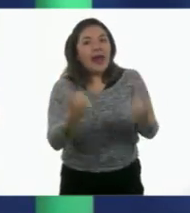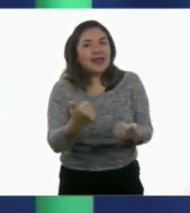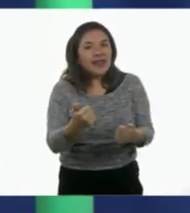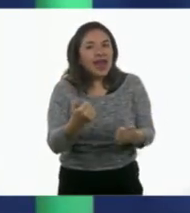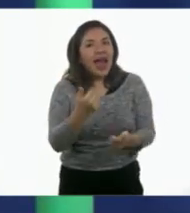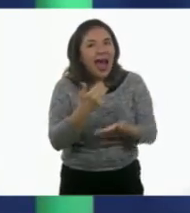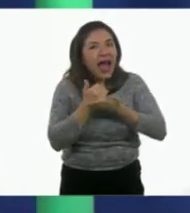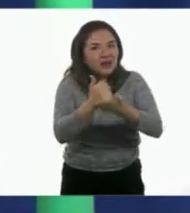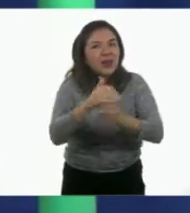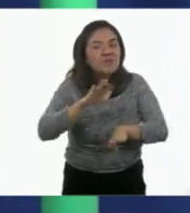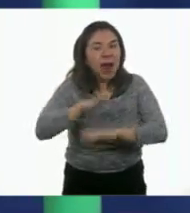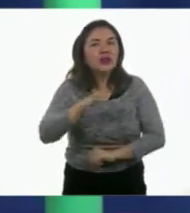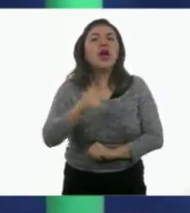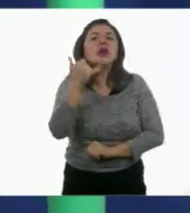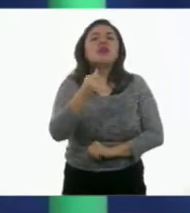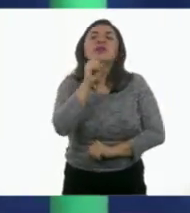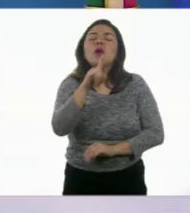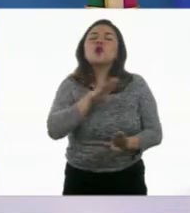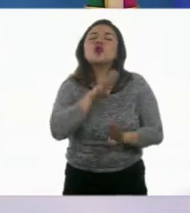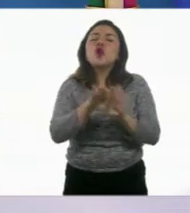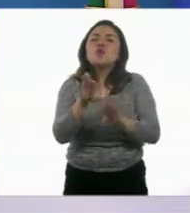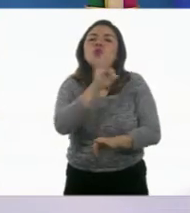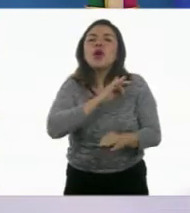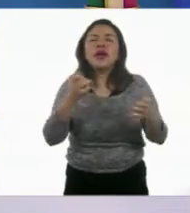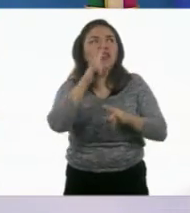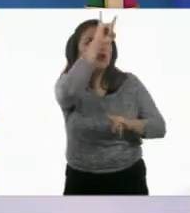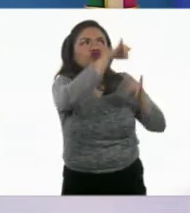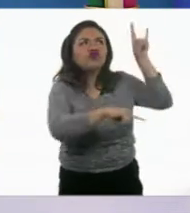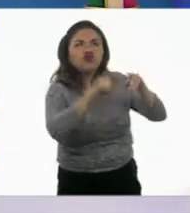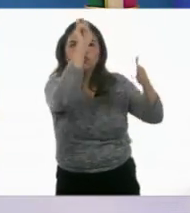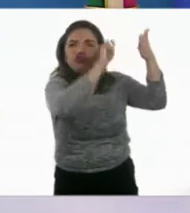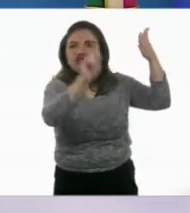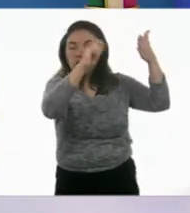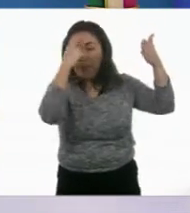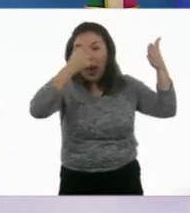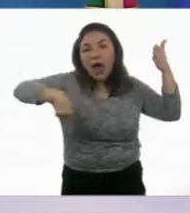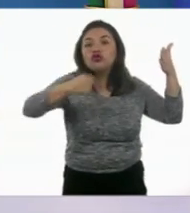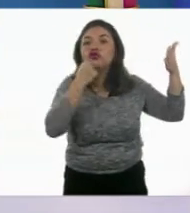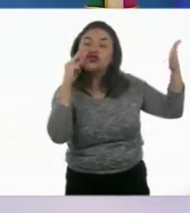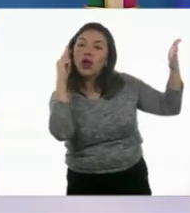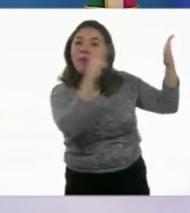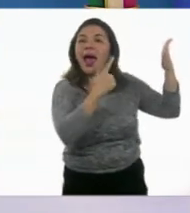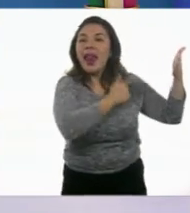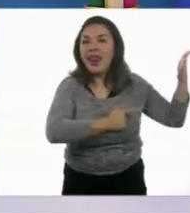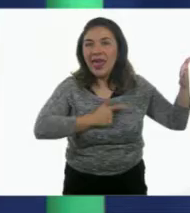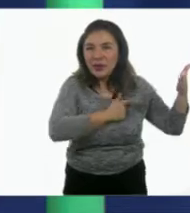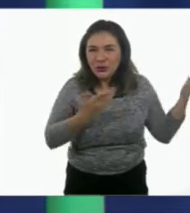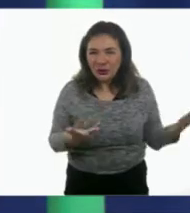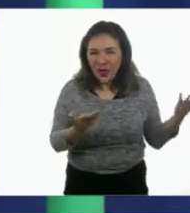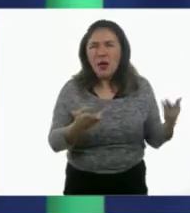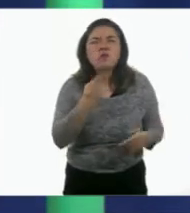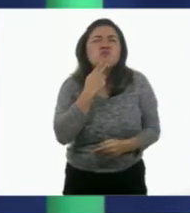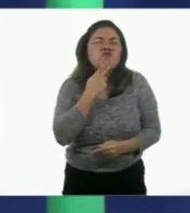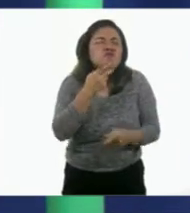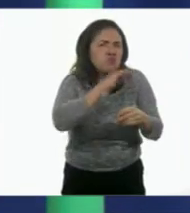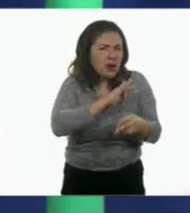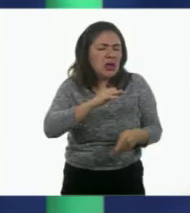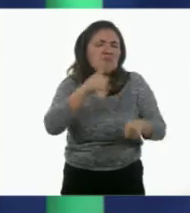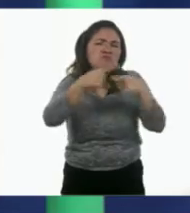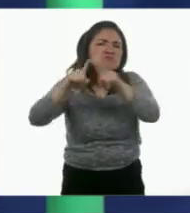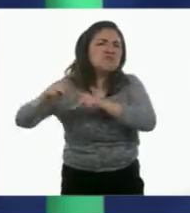¿Y cómo debo hacer un cartel que le guste a los niños y las niñas? Puedes utilizar diferentes tipos